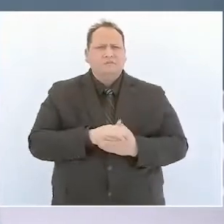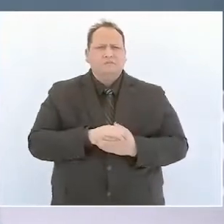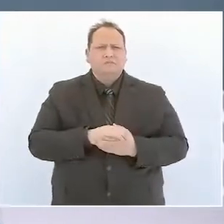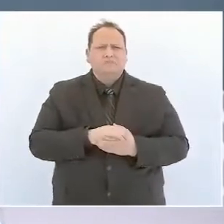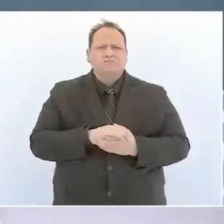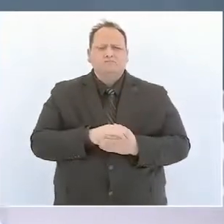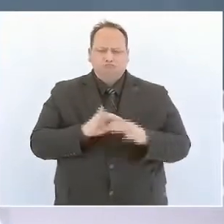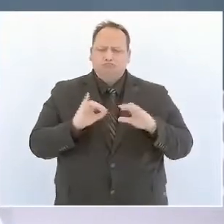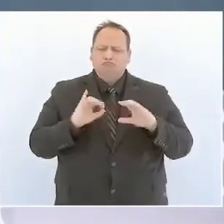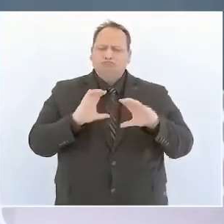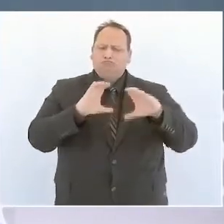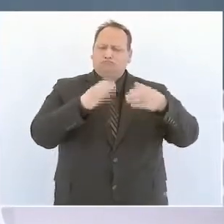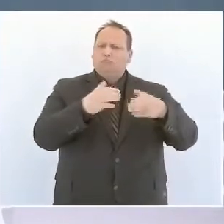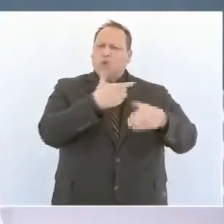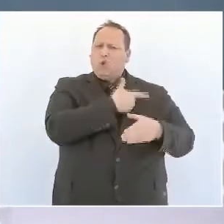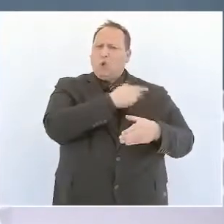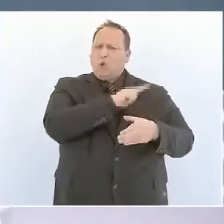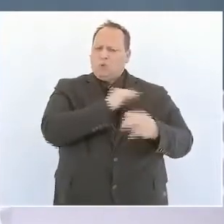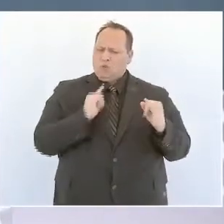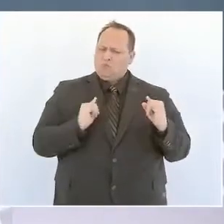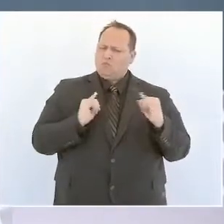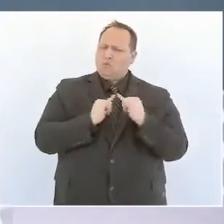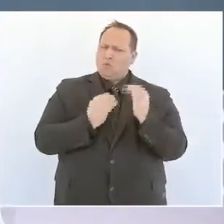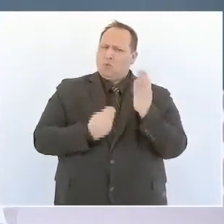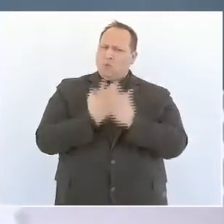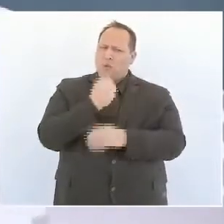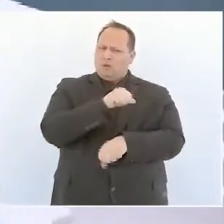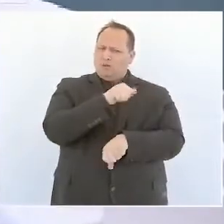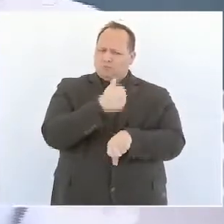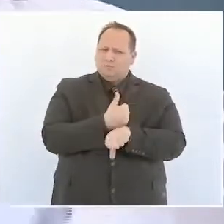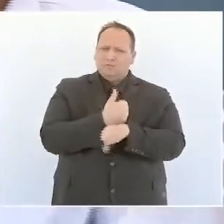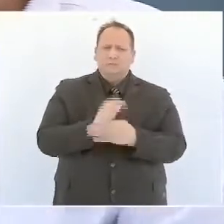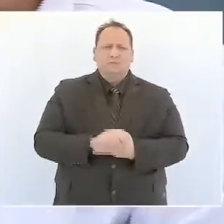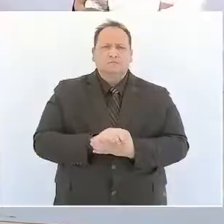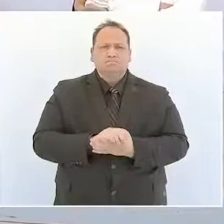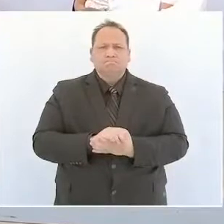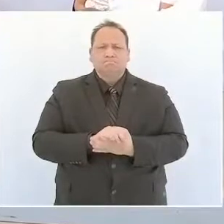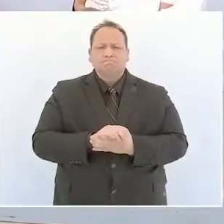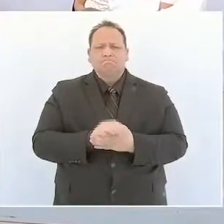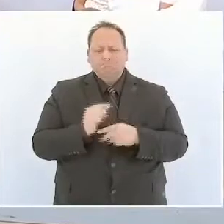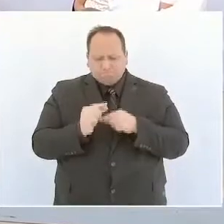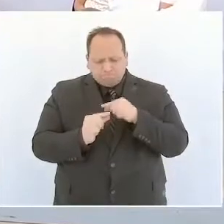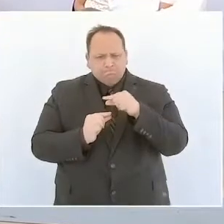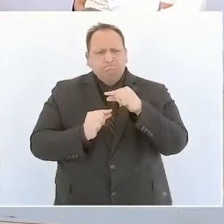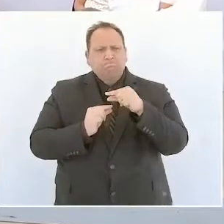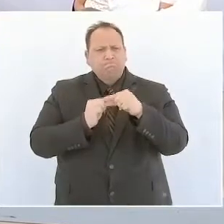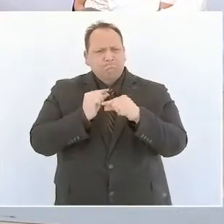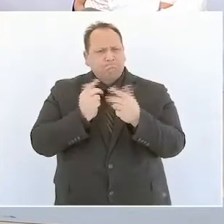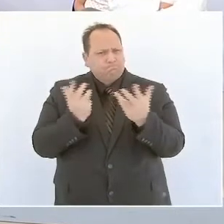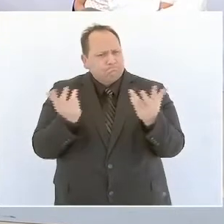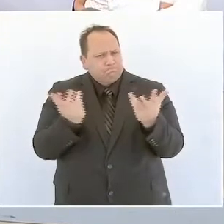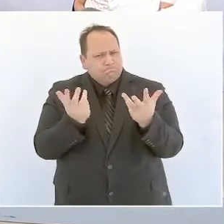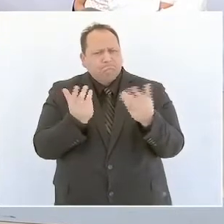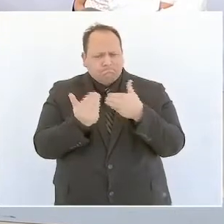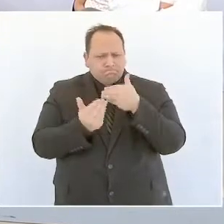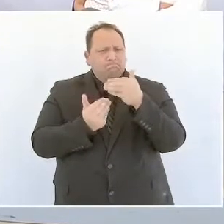una institución que se está creando, que se está construyendo